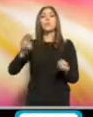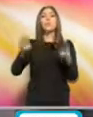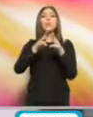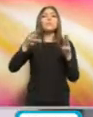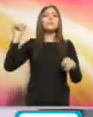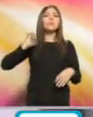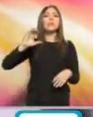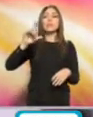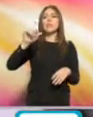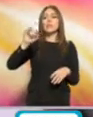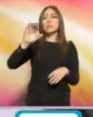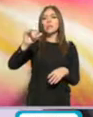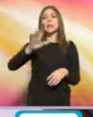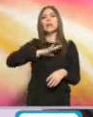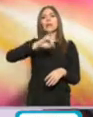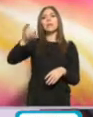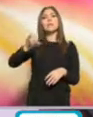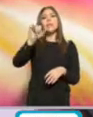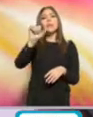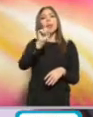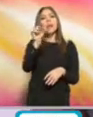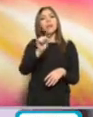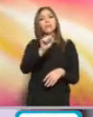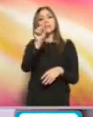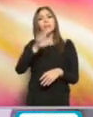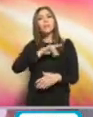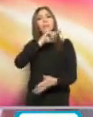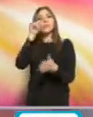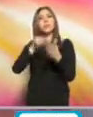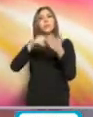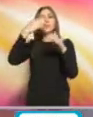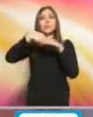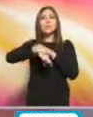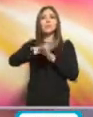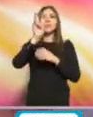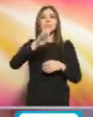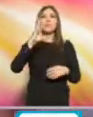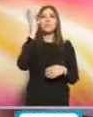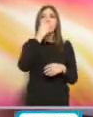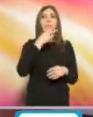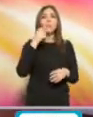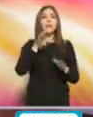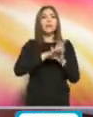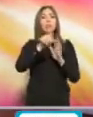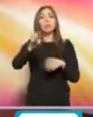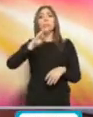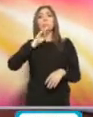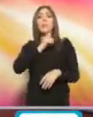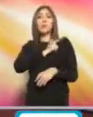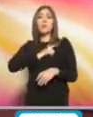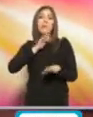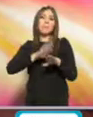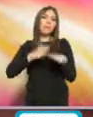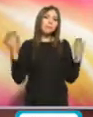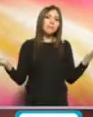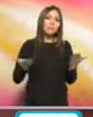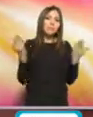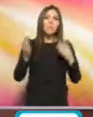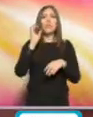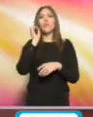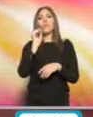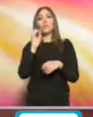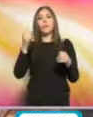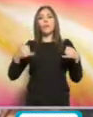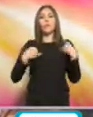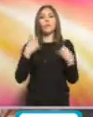varios lugares para conciertos de jazz que realmente están súper agradables. Ahora sí, si tienen una mamá más prendida o más joven que le guste así como